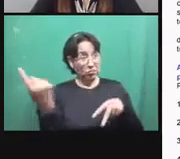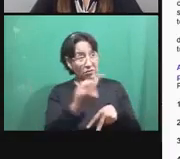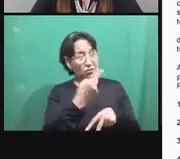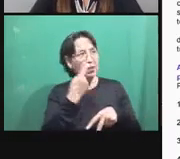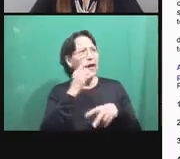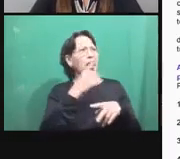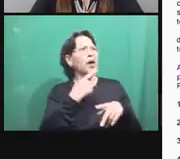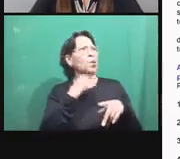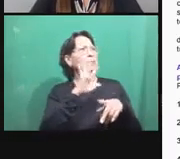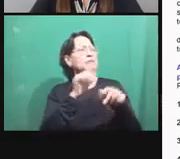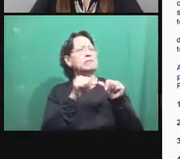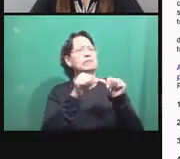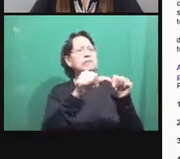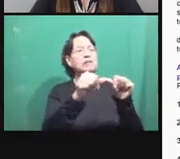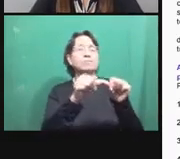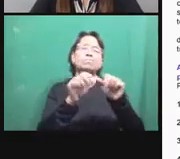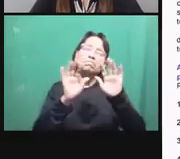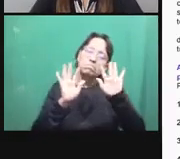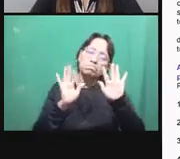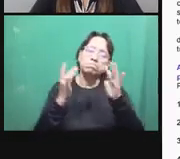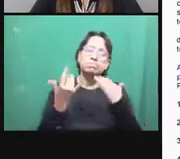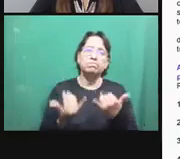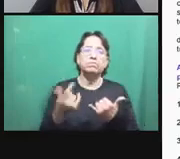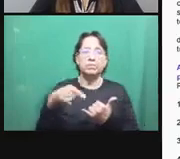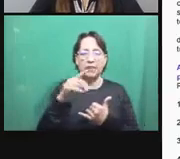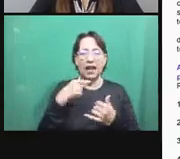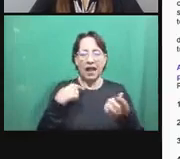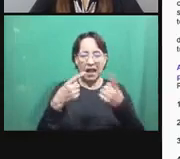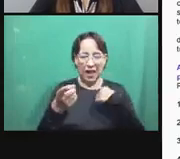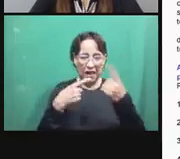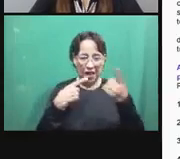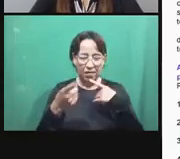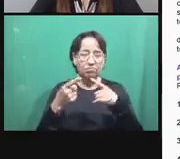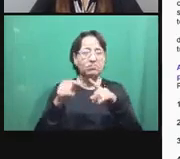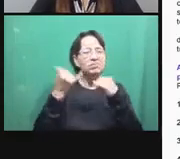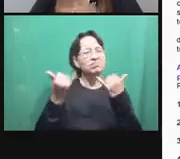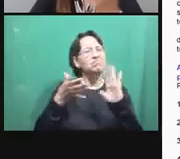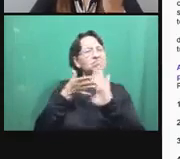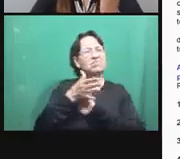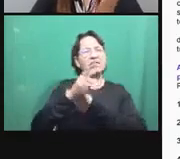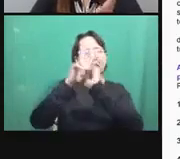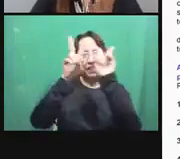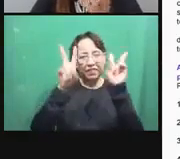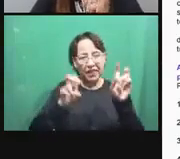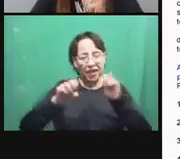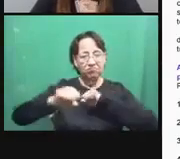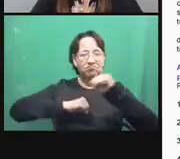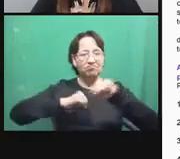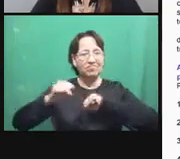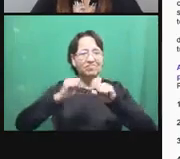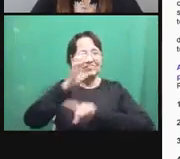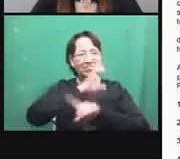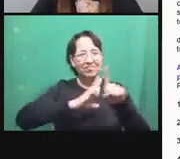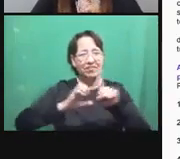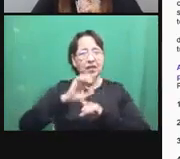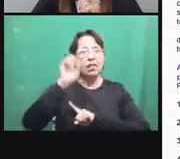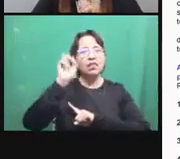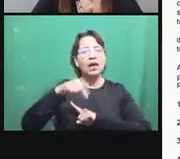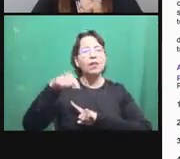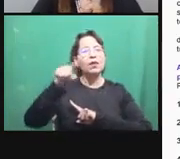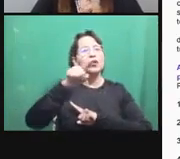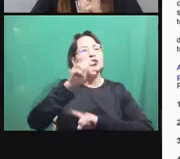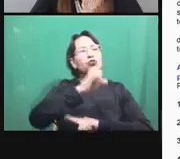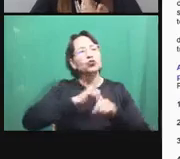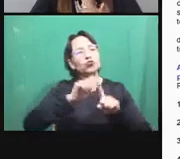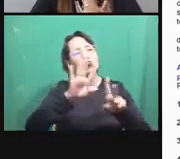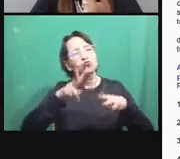preservar. Este diálogo virtual permitirá abordar aspectos que van desde la gestión cultural hasta la apropiación social del